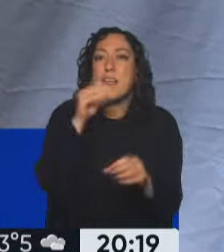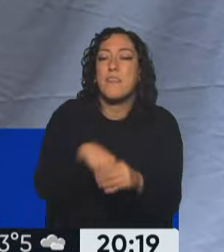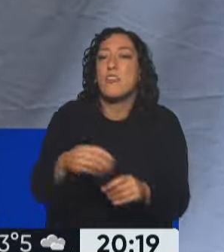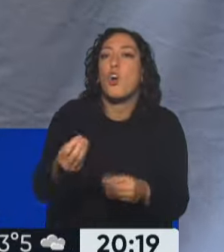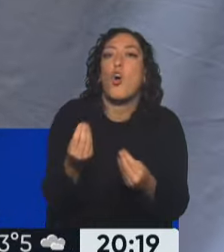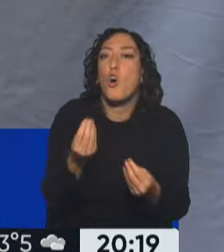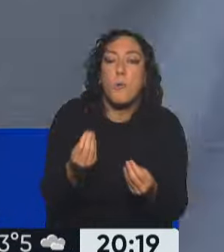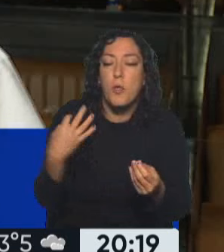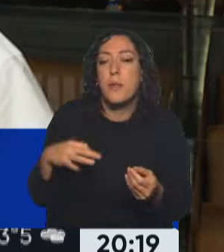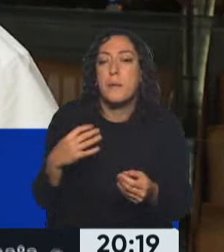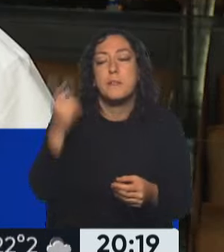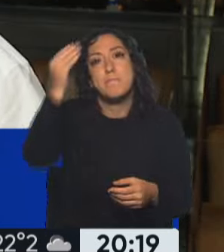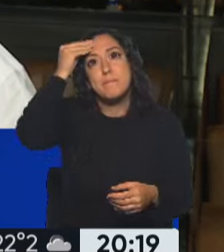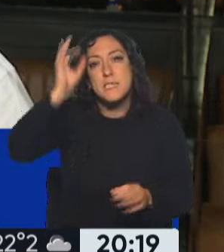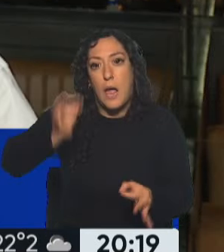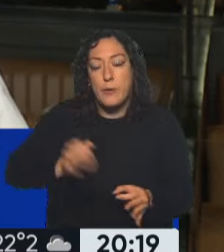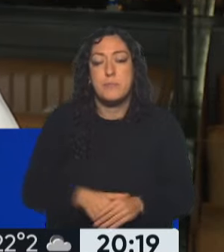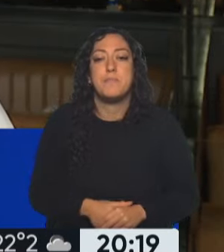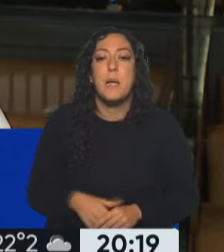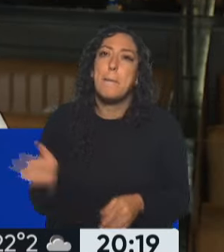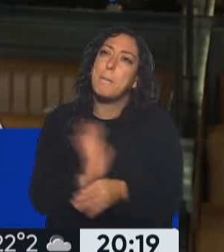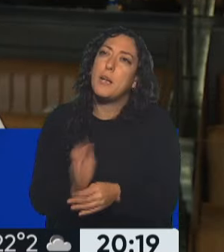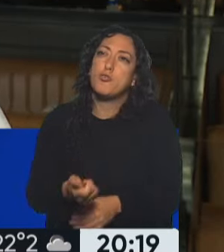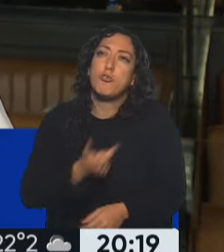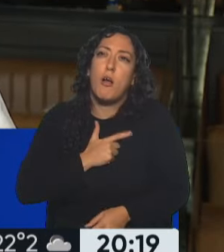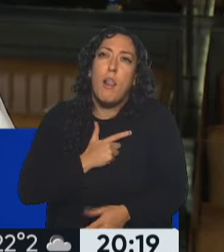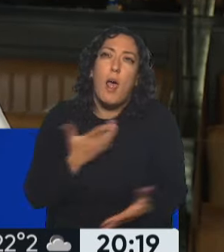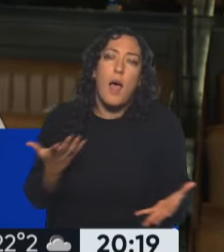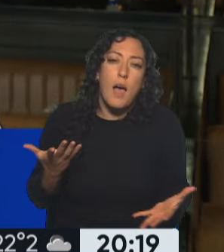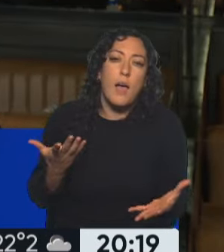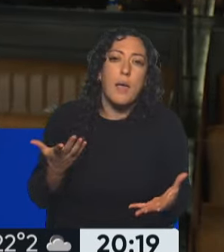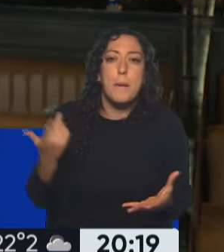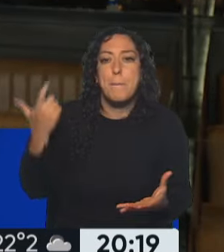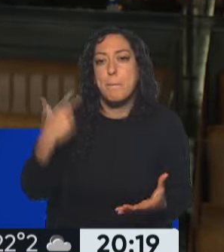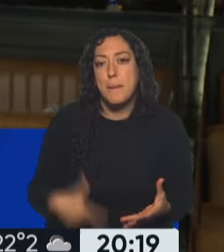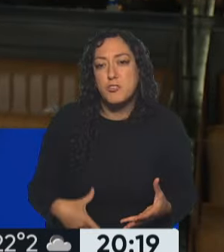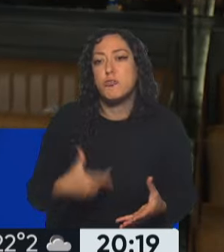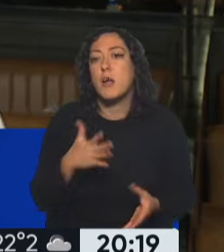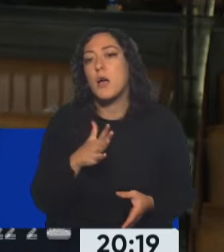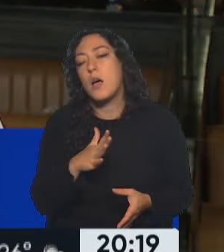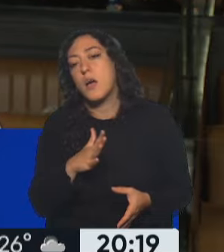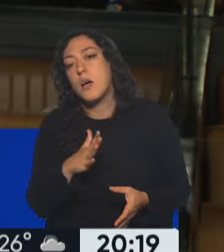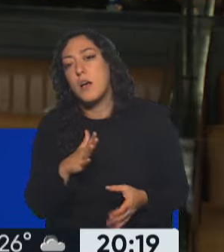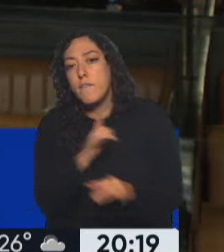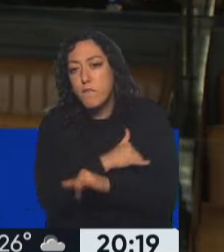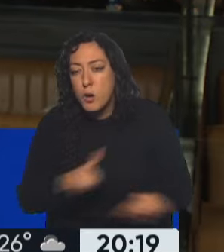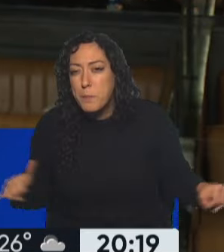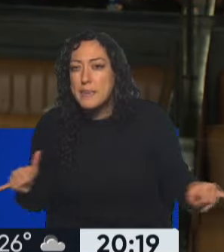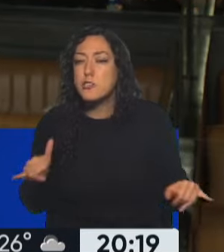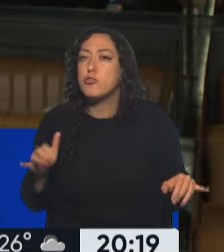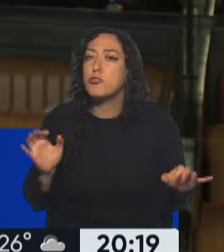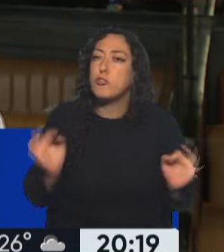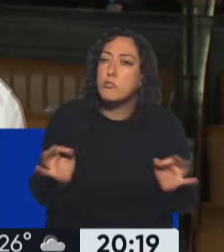Mi personaje es como, bueno, es un poco, es de estos que aprendió a estar informado,